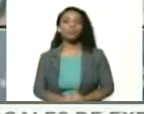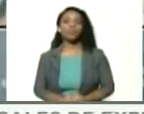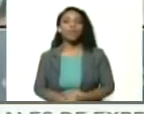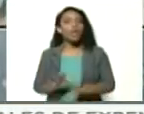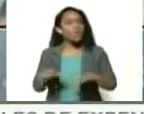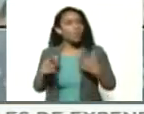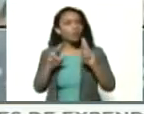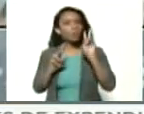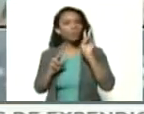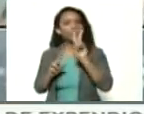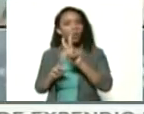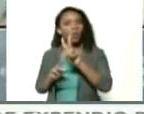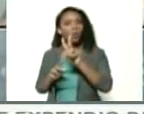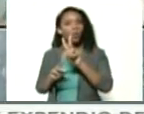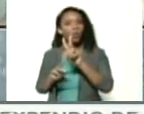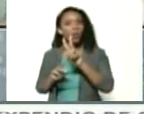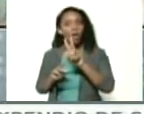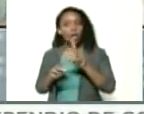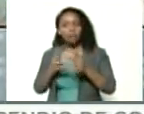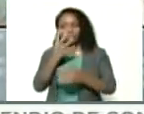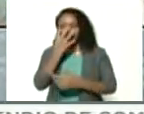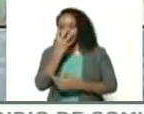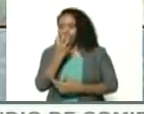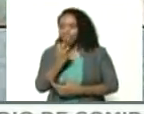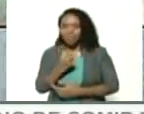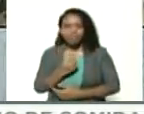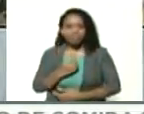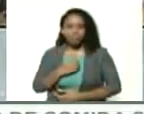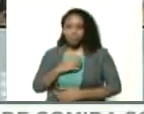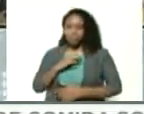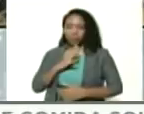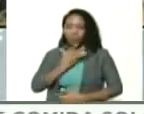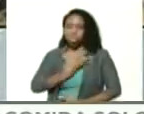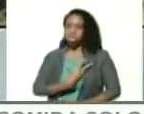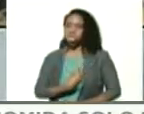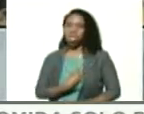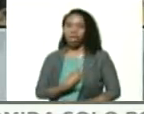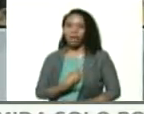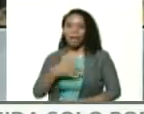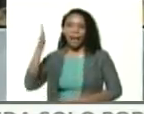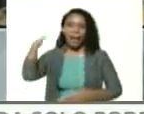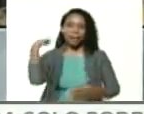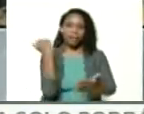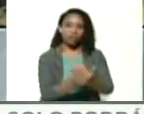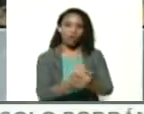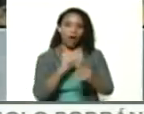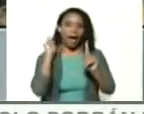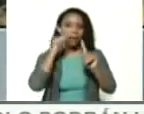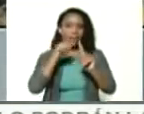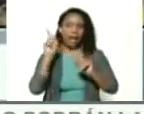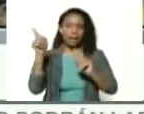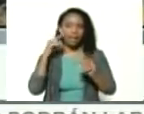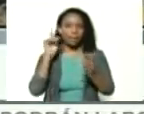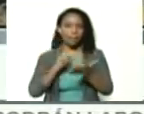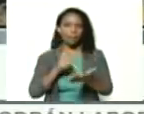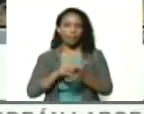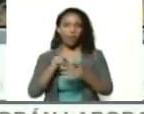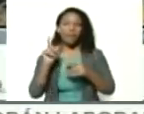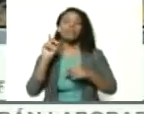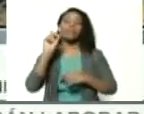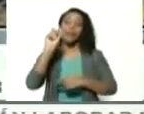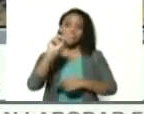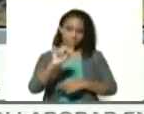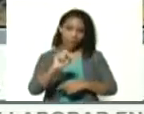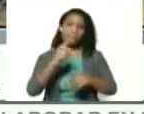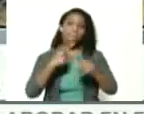cuando vimos con tristeza y decepción la traición hacerse presente, pero también